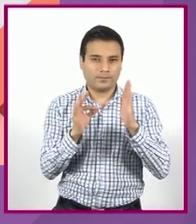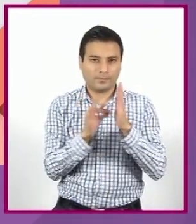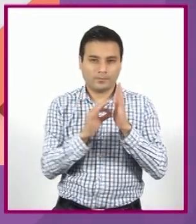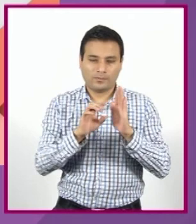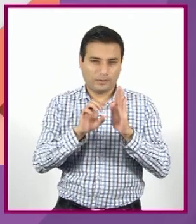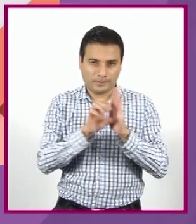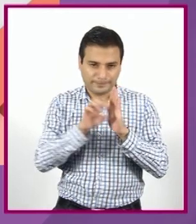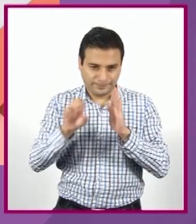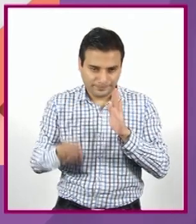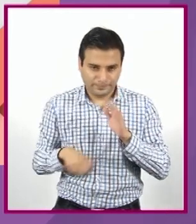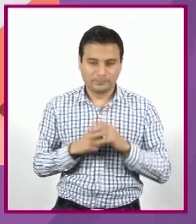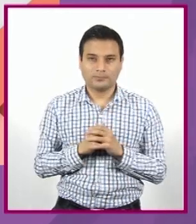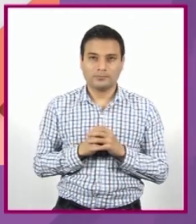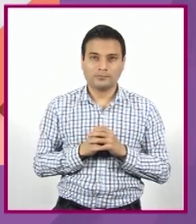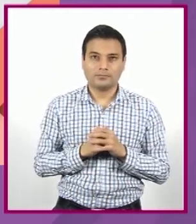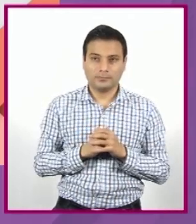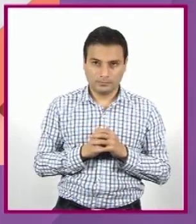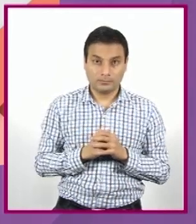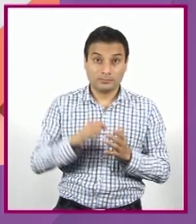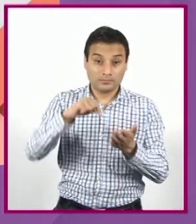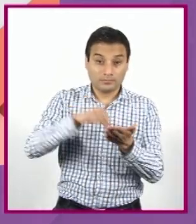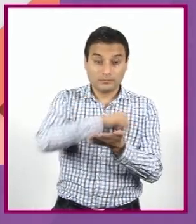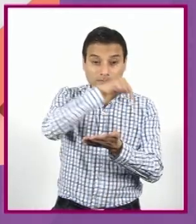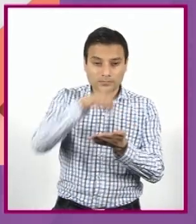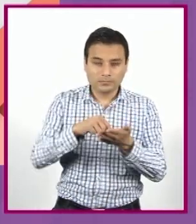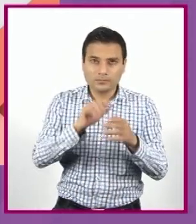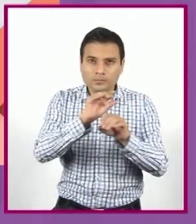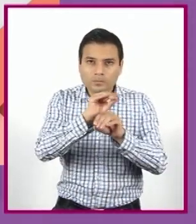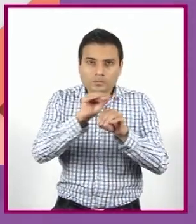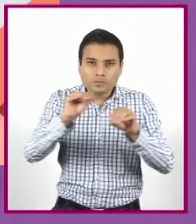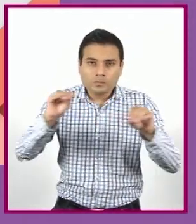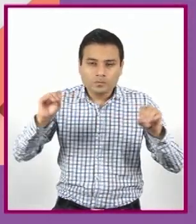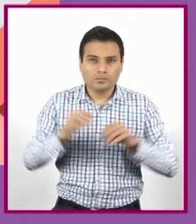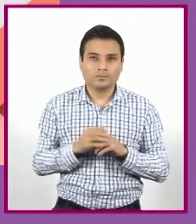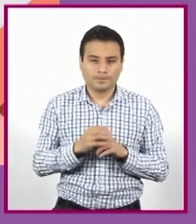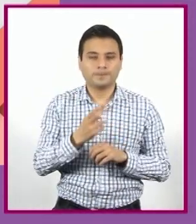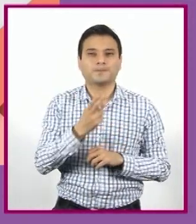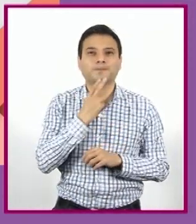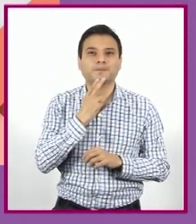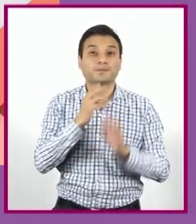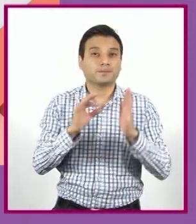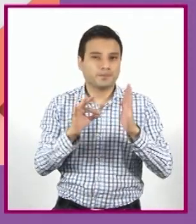por ejemplo, y en el silencio del lugar, donde se usa punto y